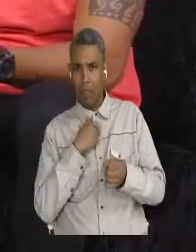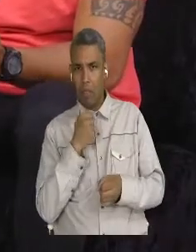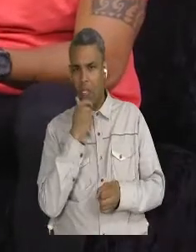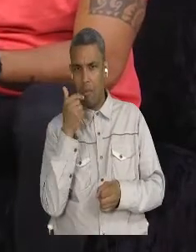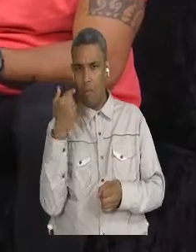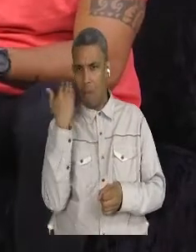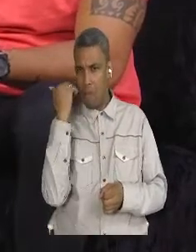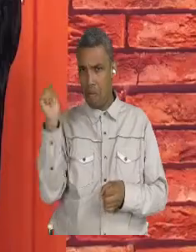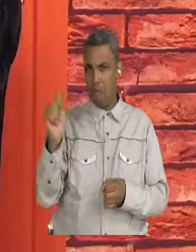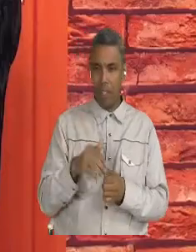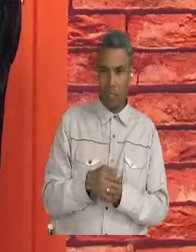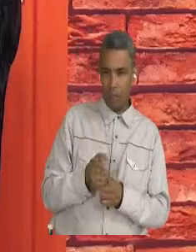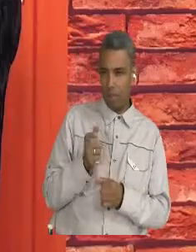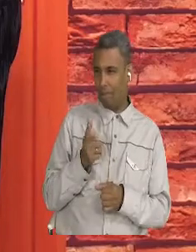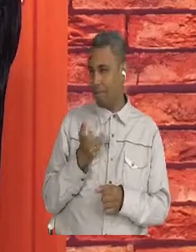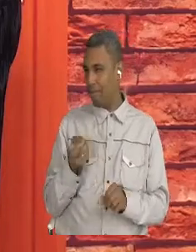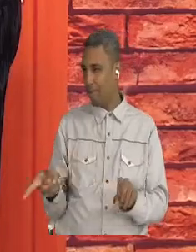Observa.